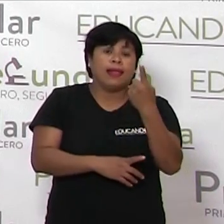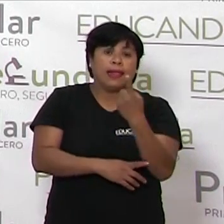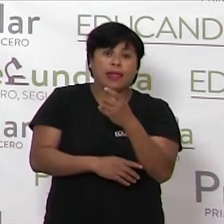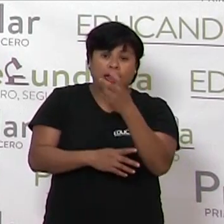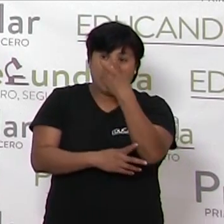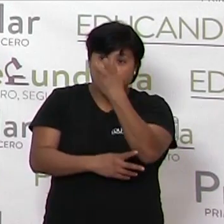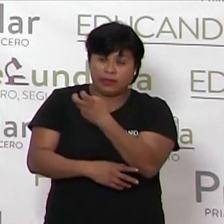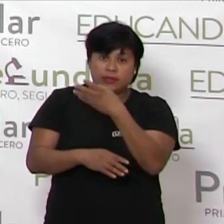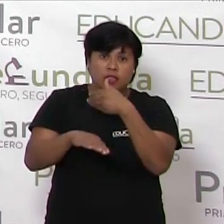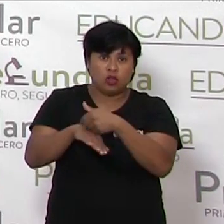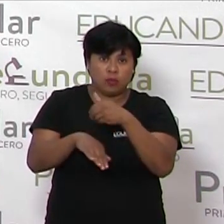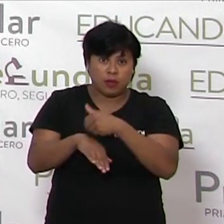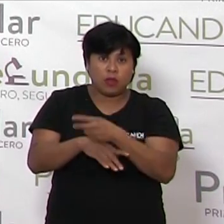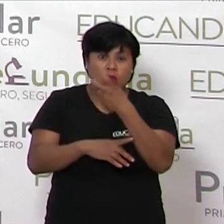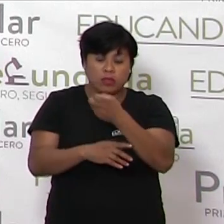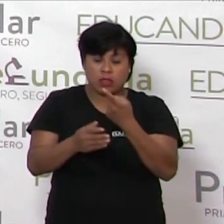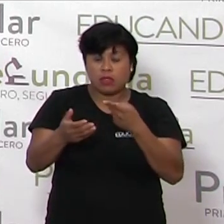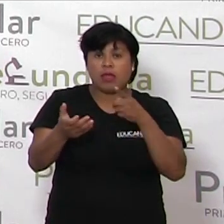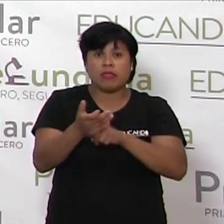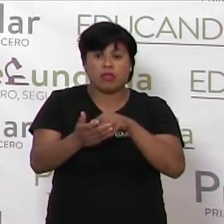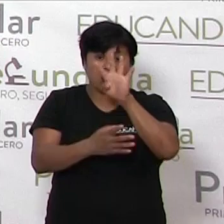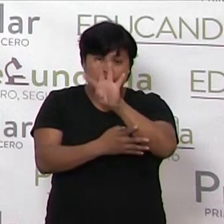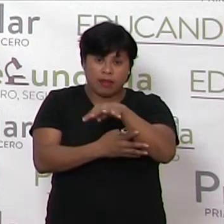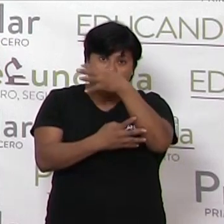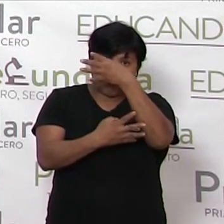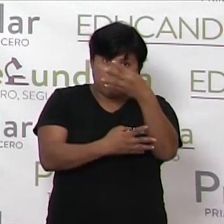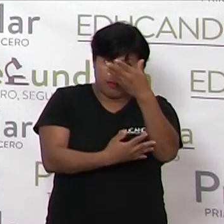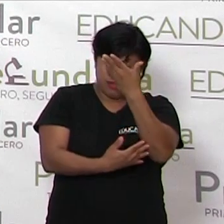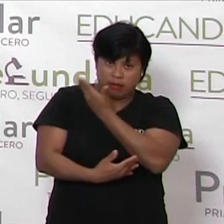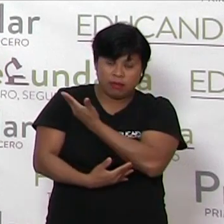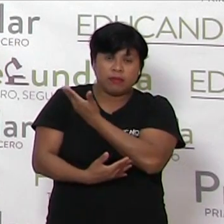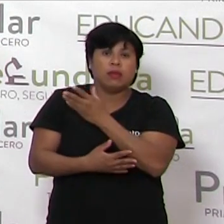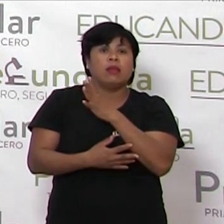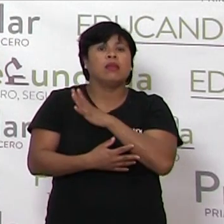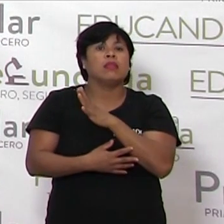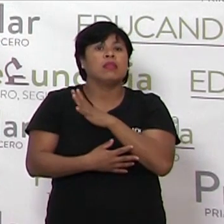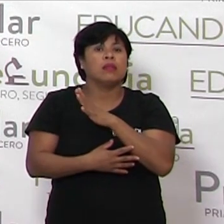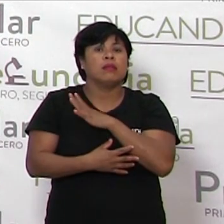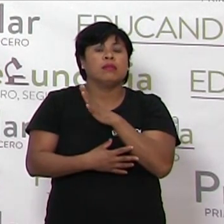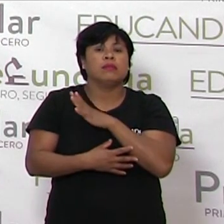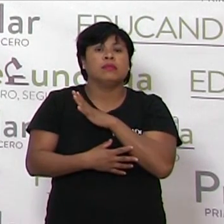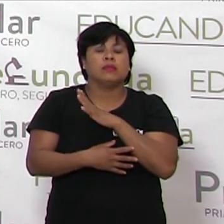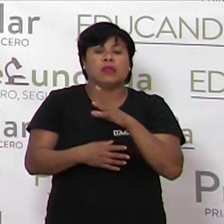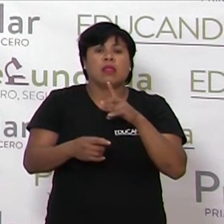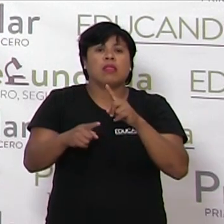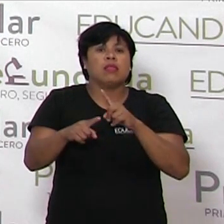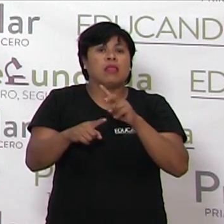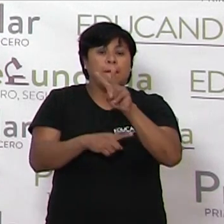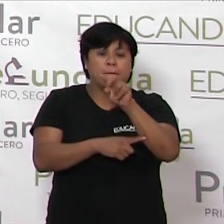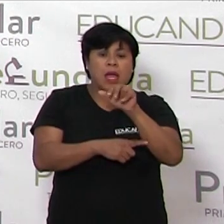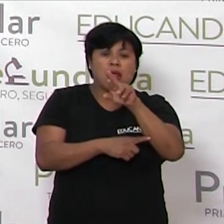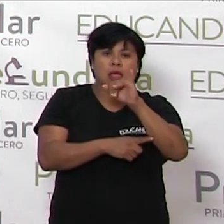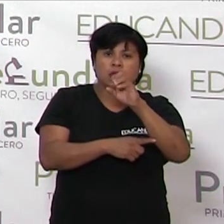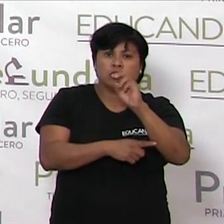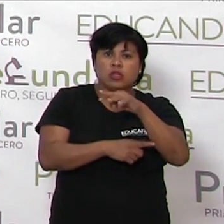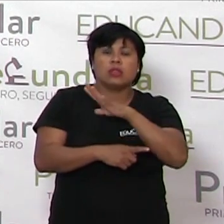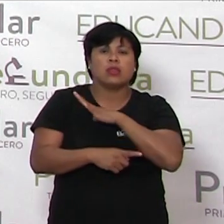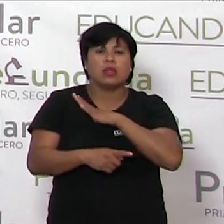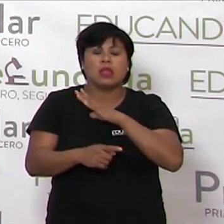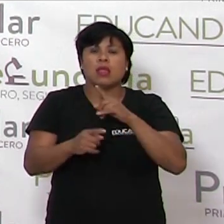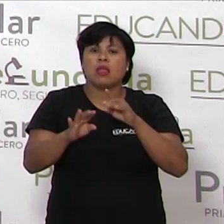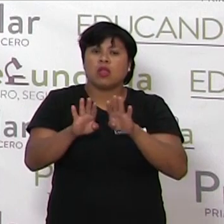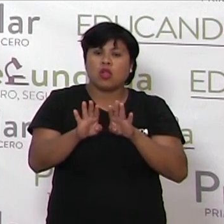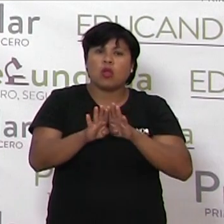que estos números, por estar dentro de una tabla, tienen una tabla de variación, se llama, tienen una relación